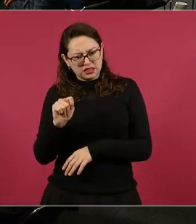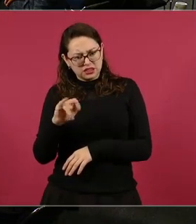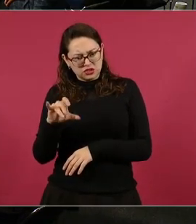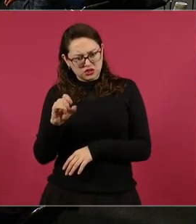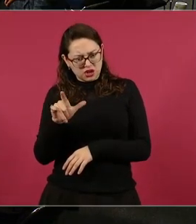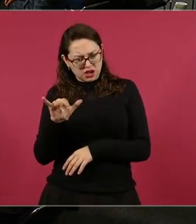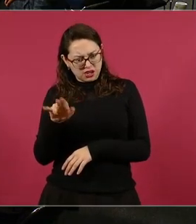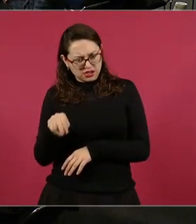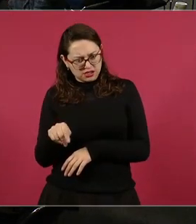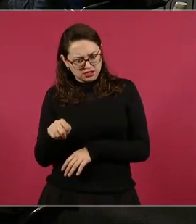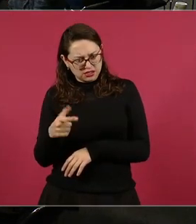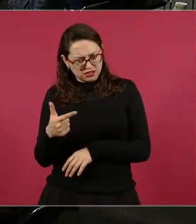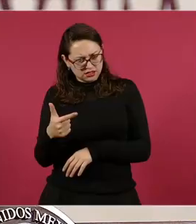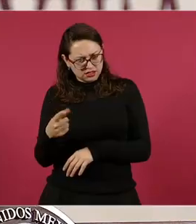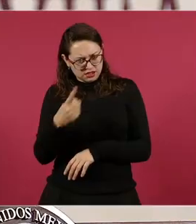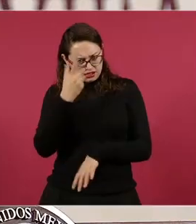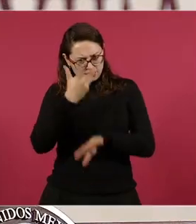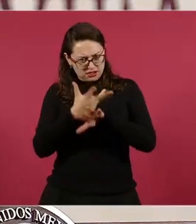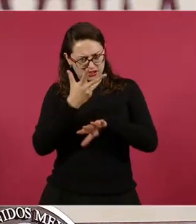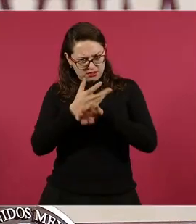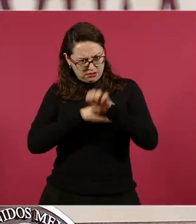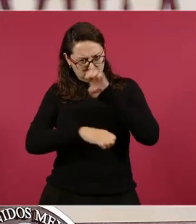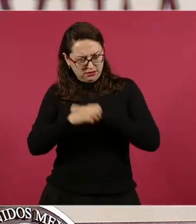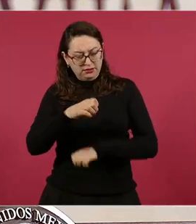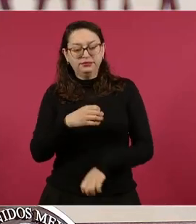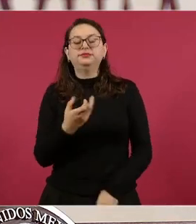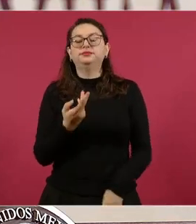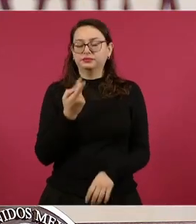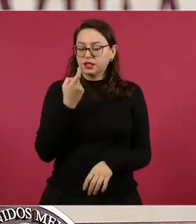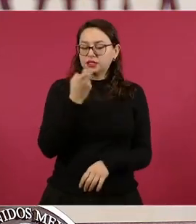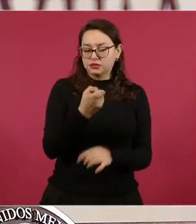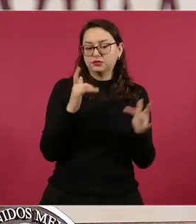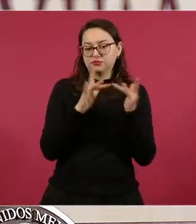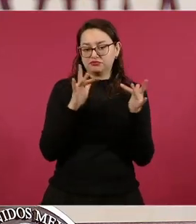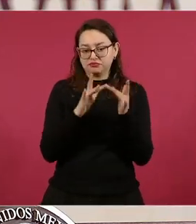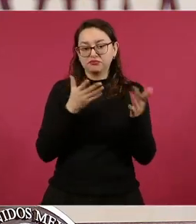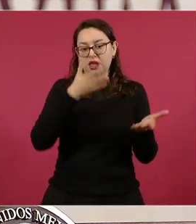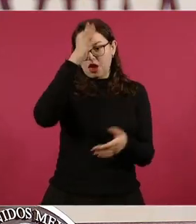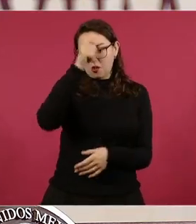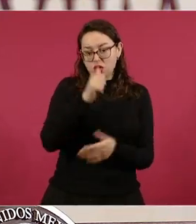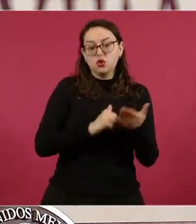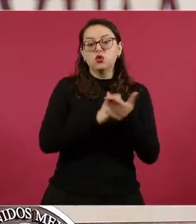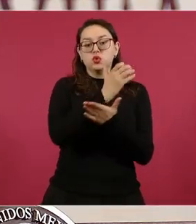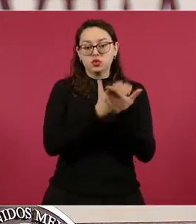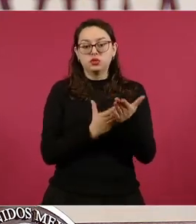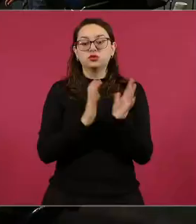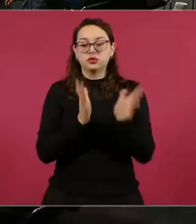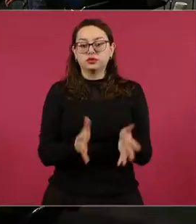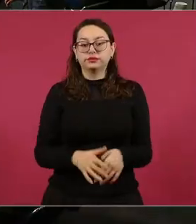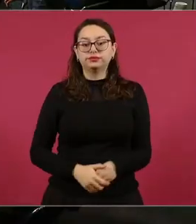SAT Holding es la empresa americana con la que hicimos ya el contrato para